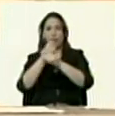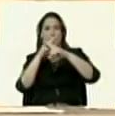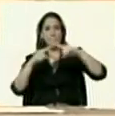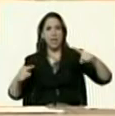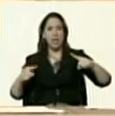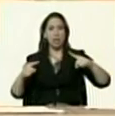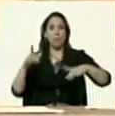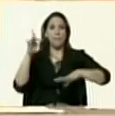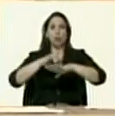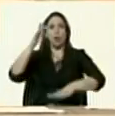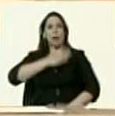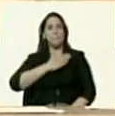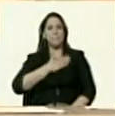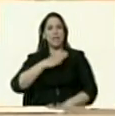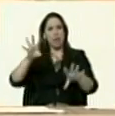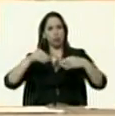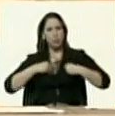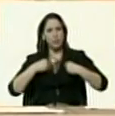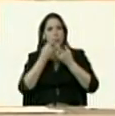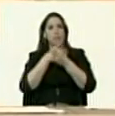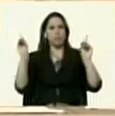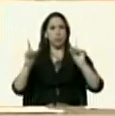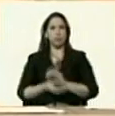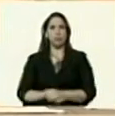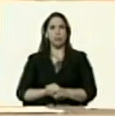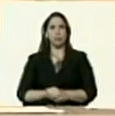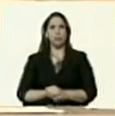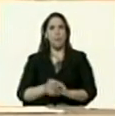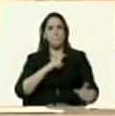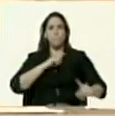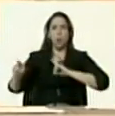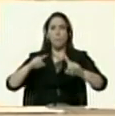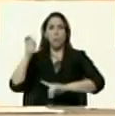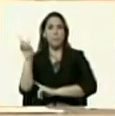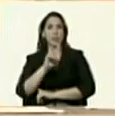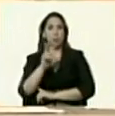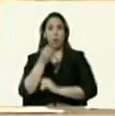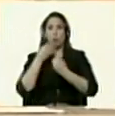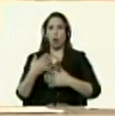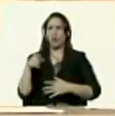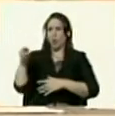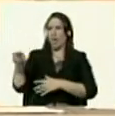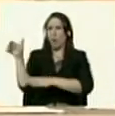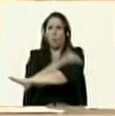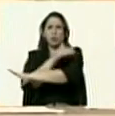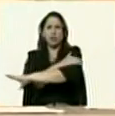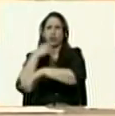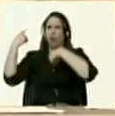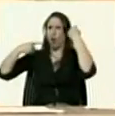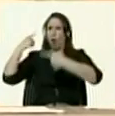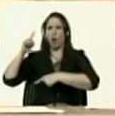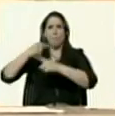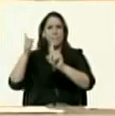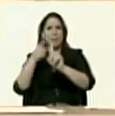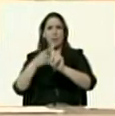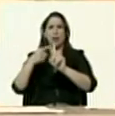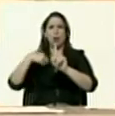me toca a mí asumir democráticamente el mando de Venezuela. Bueno, ellos se volvieron locos. Primero fue